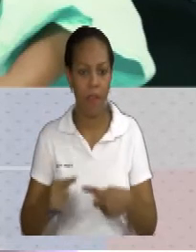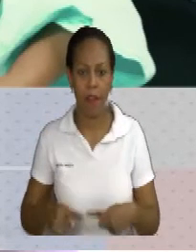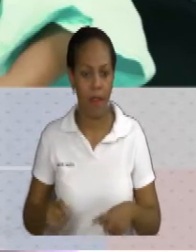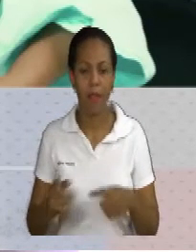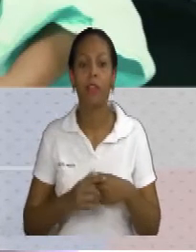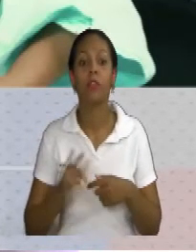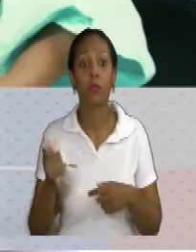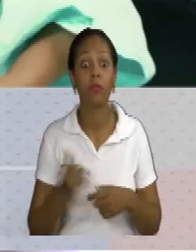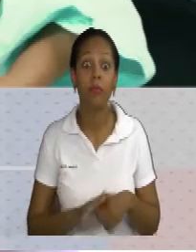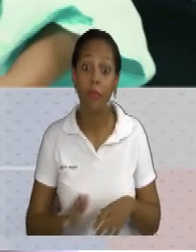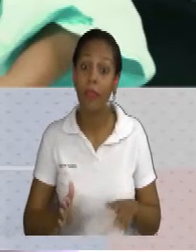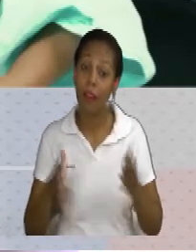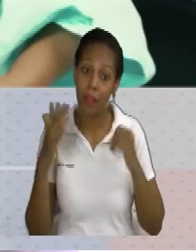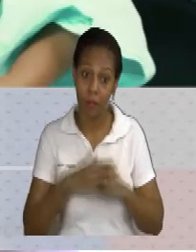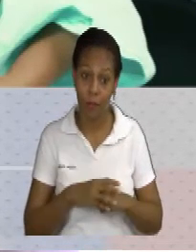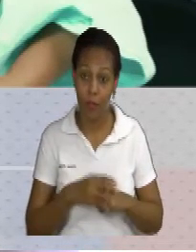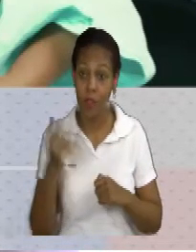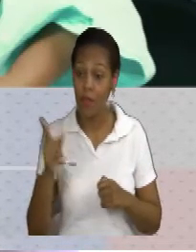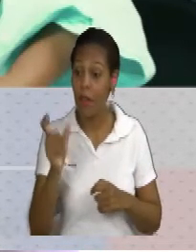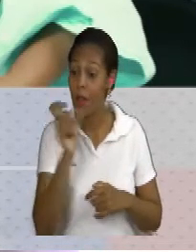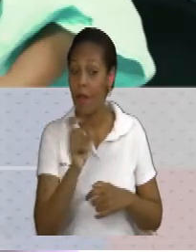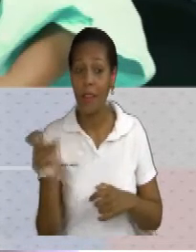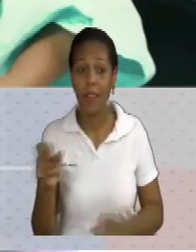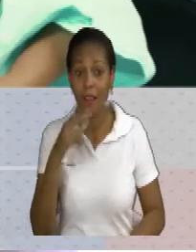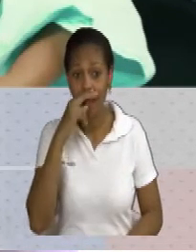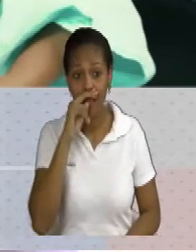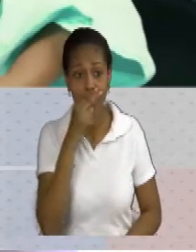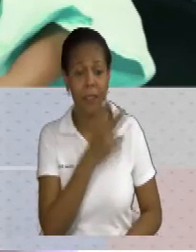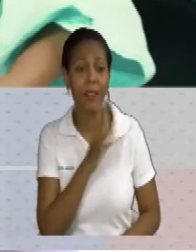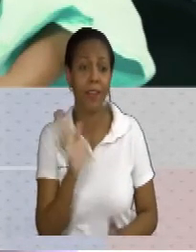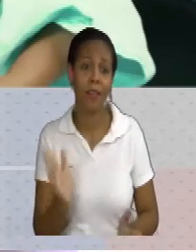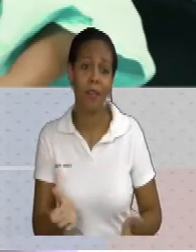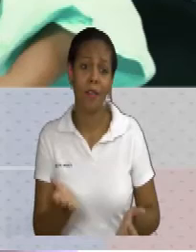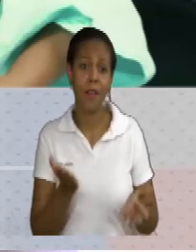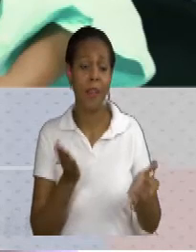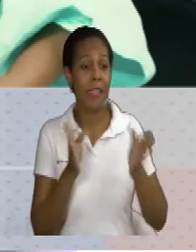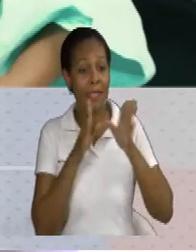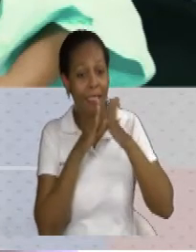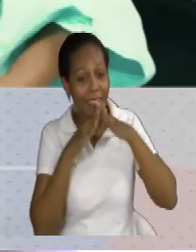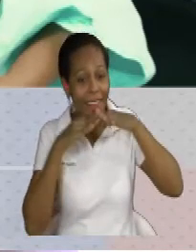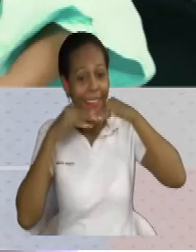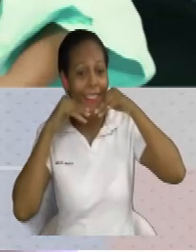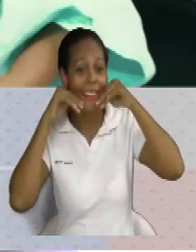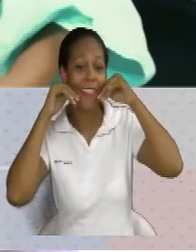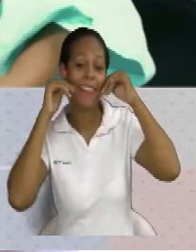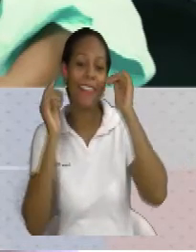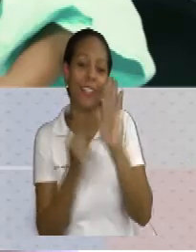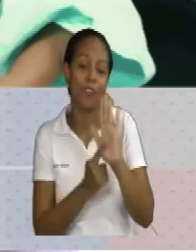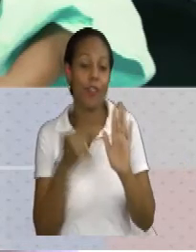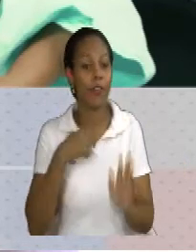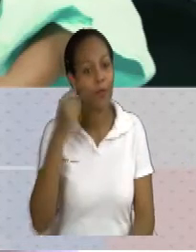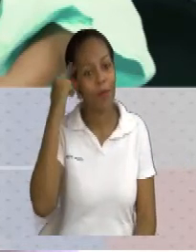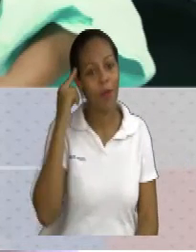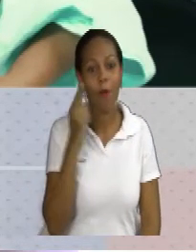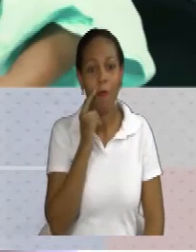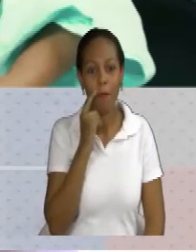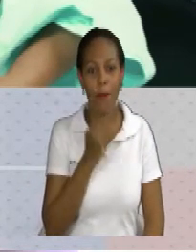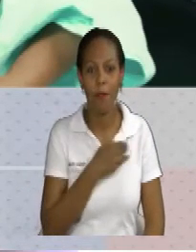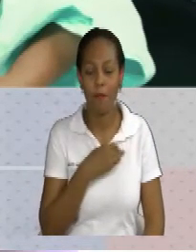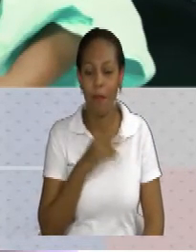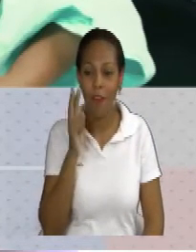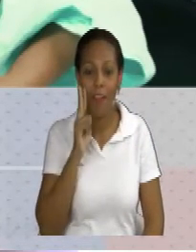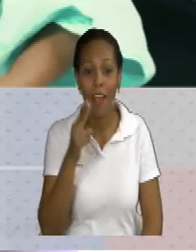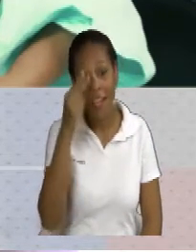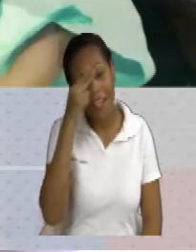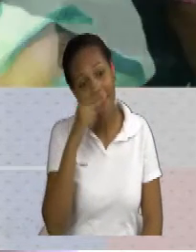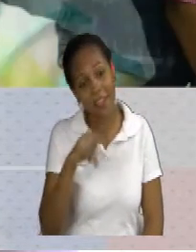cambiar vidas y por supuesto va a mejorar sonrisas. Yo me imagino la emoción que deben de tener esos padres de saber que van a tener la oportunidad de